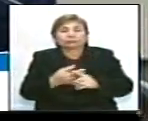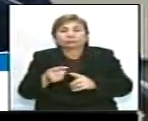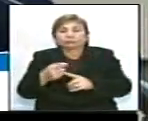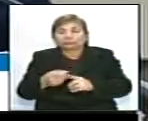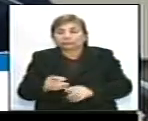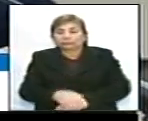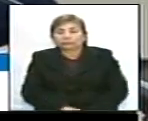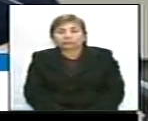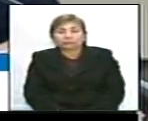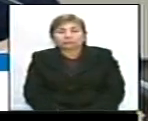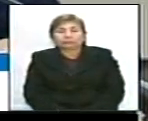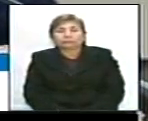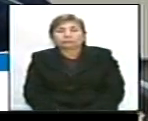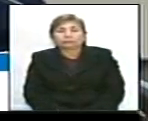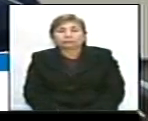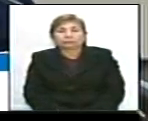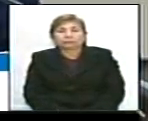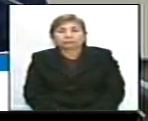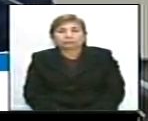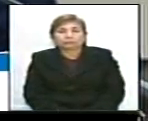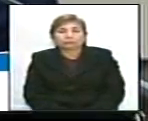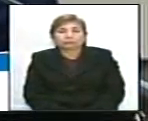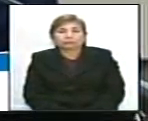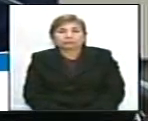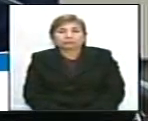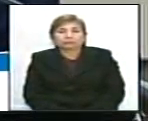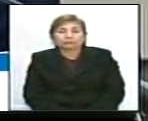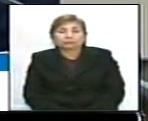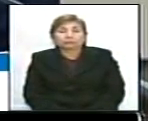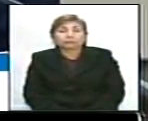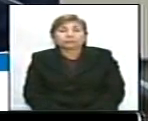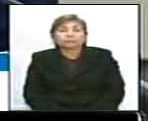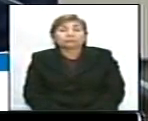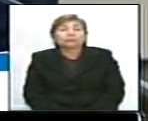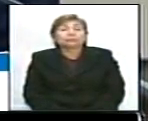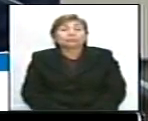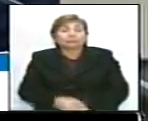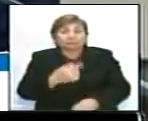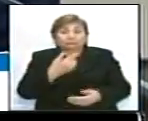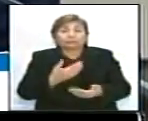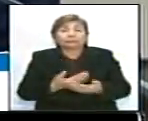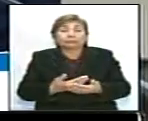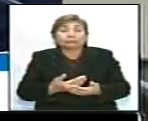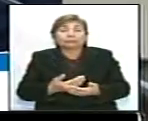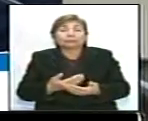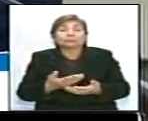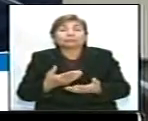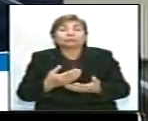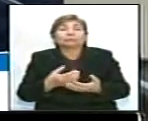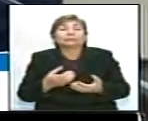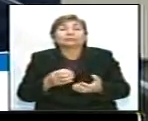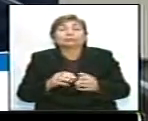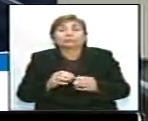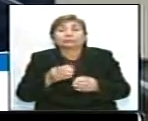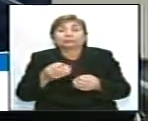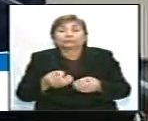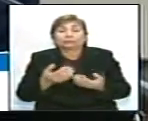etc. Siguiente. Pero esto se tiene que hacer también asegurando que el Estado va a invertir